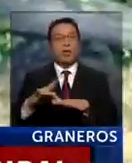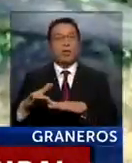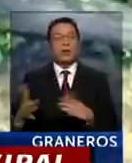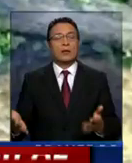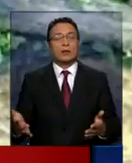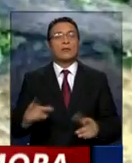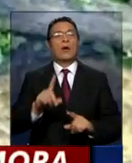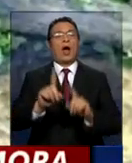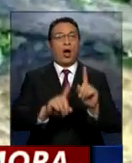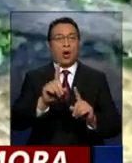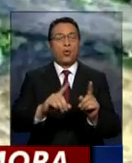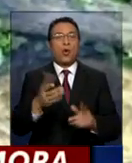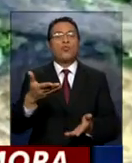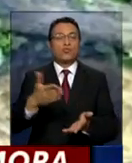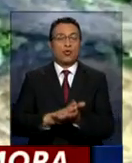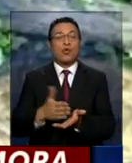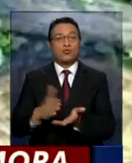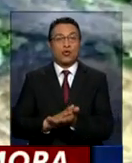muerto,